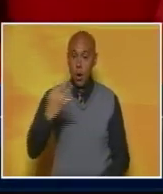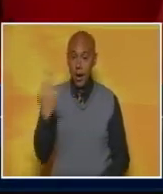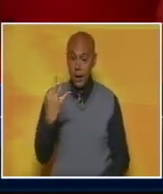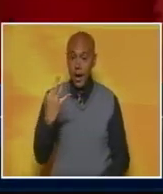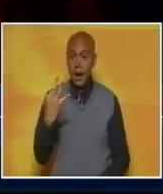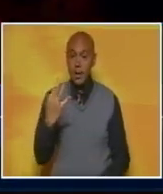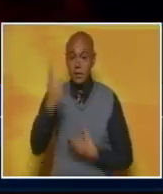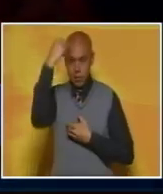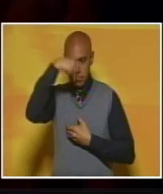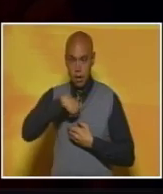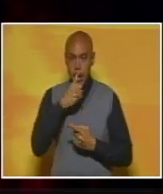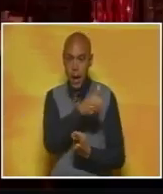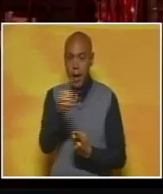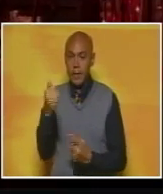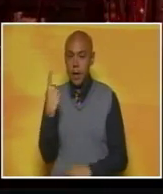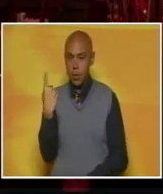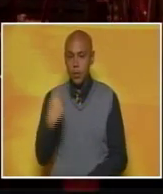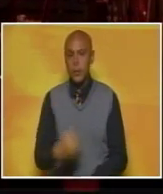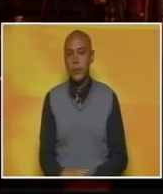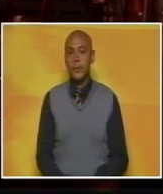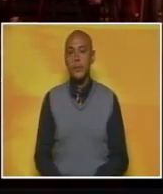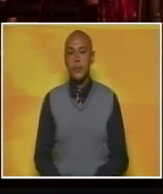está dentro de cada persona.